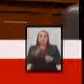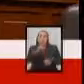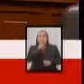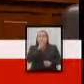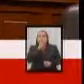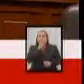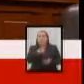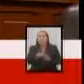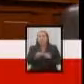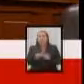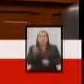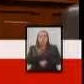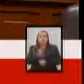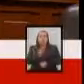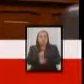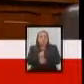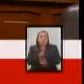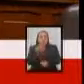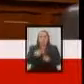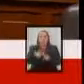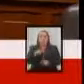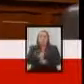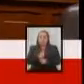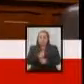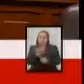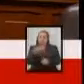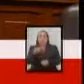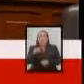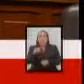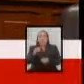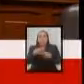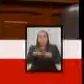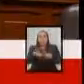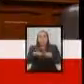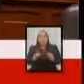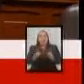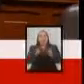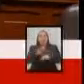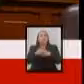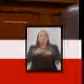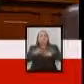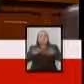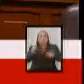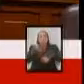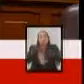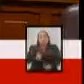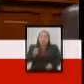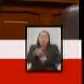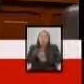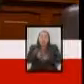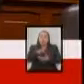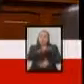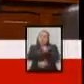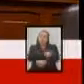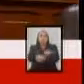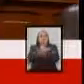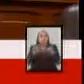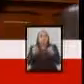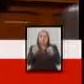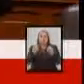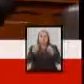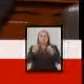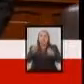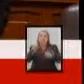viejitos, trabajadores, ex trabajadores del mar, que han entregado todas sus energías, sus fuerzas, para